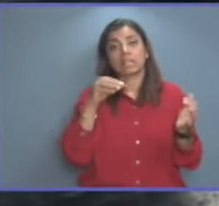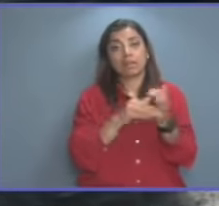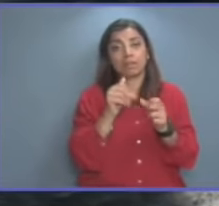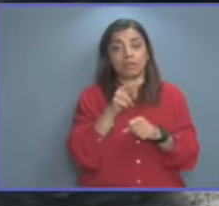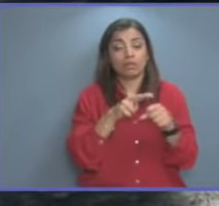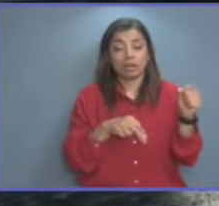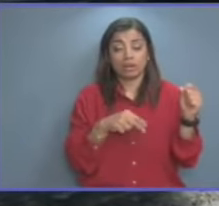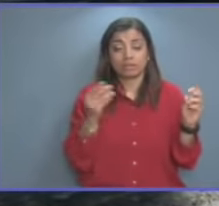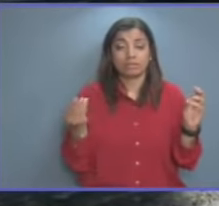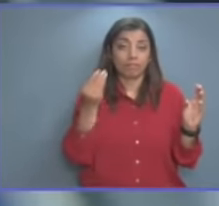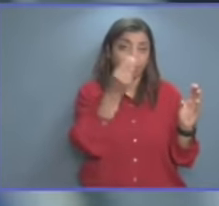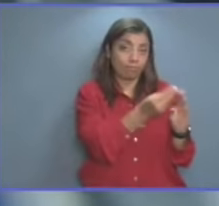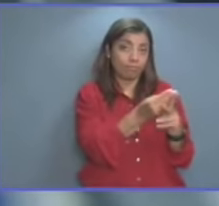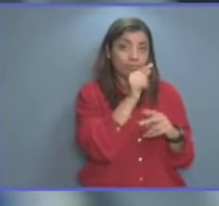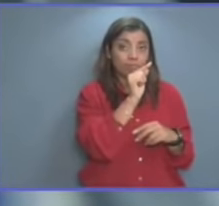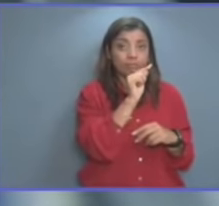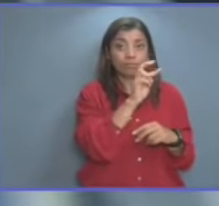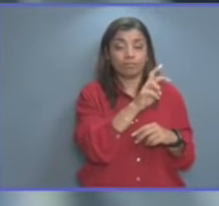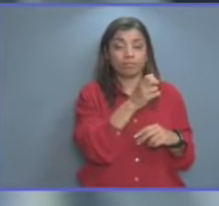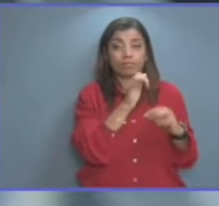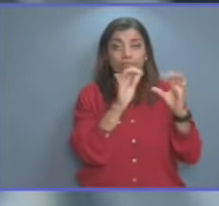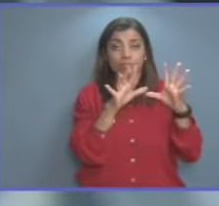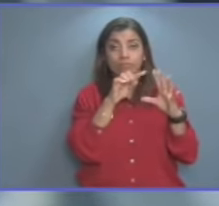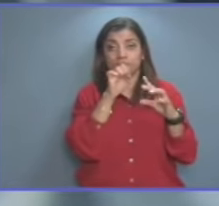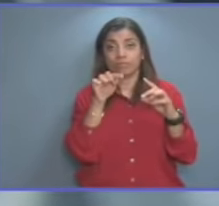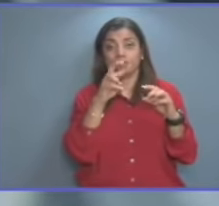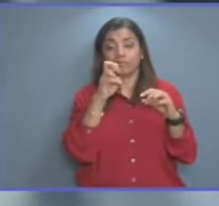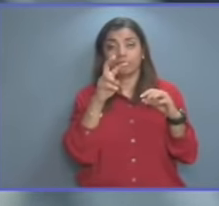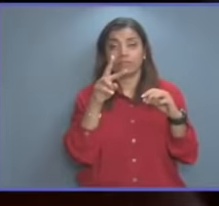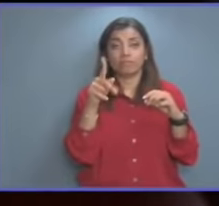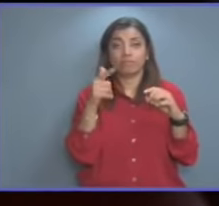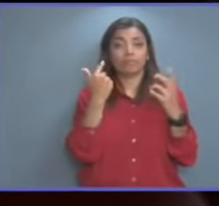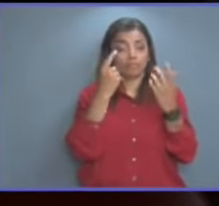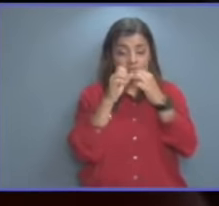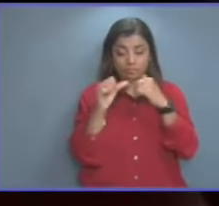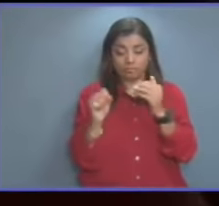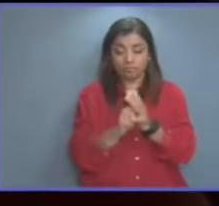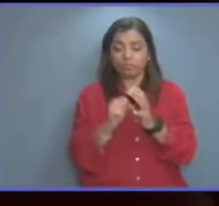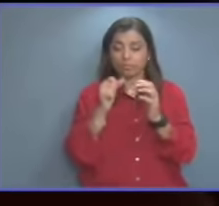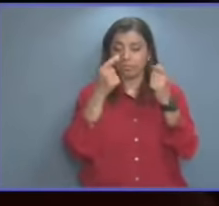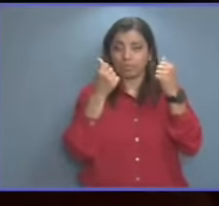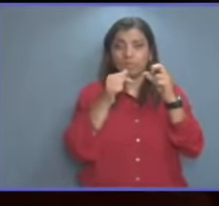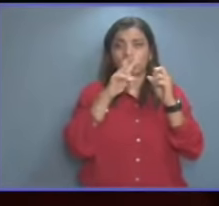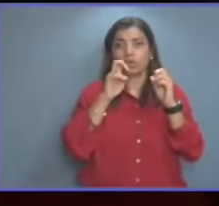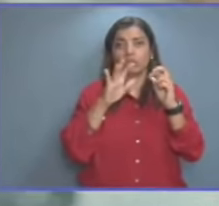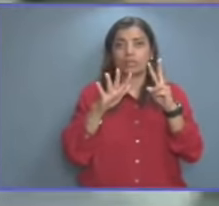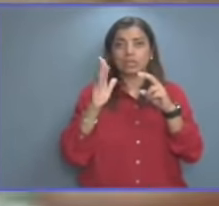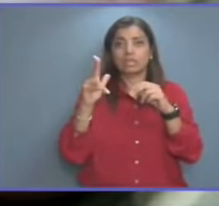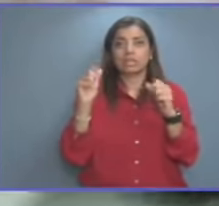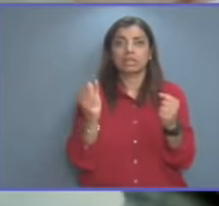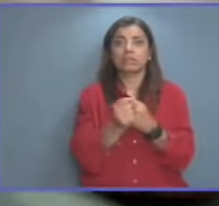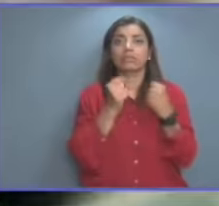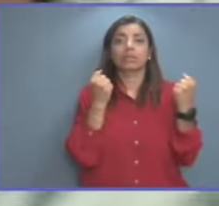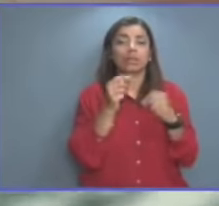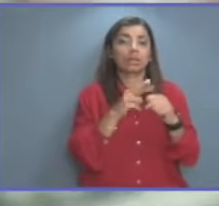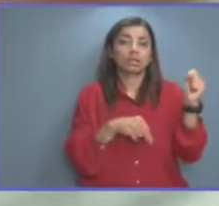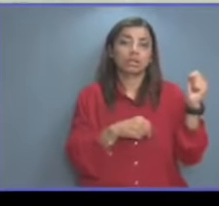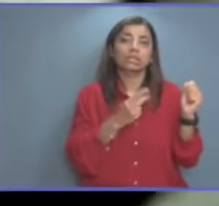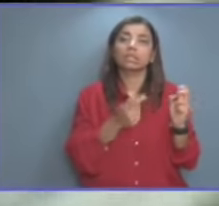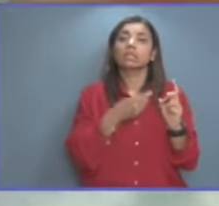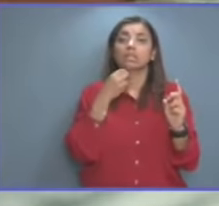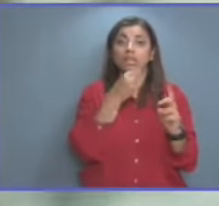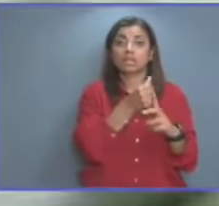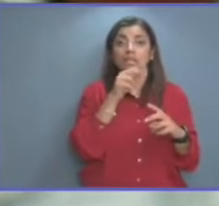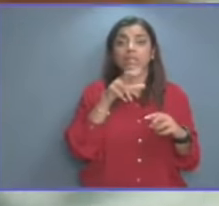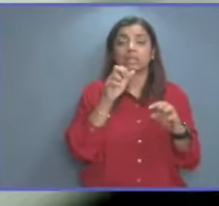se estima que de 2010 a 2021 la asamblea legislativa asignó 273 millones de dólares a unas 360